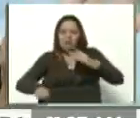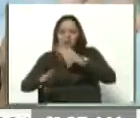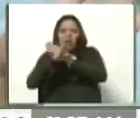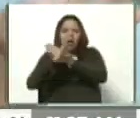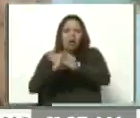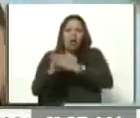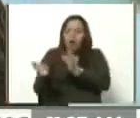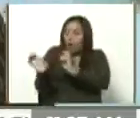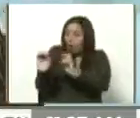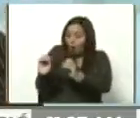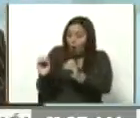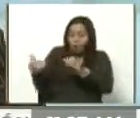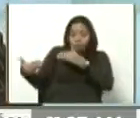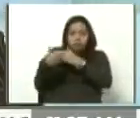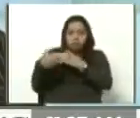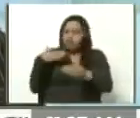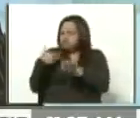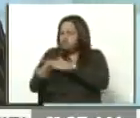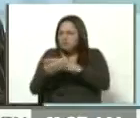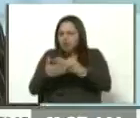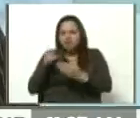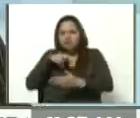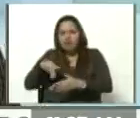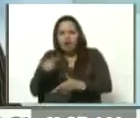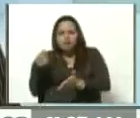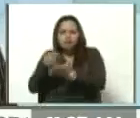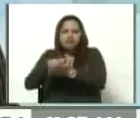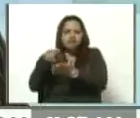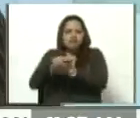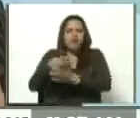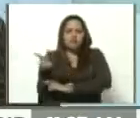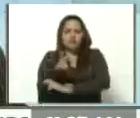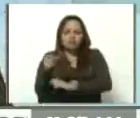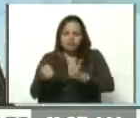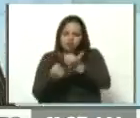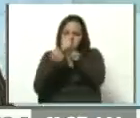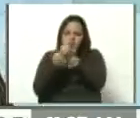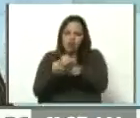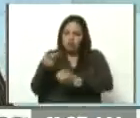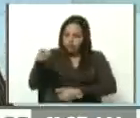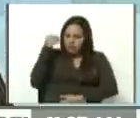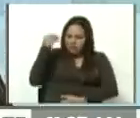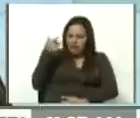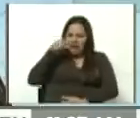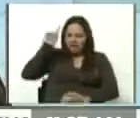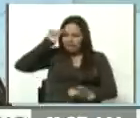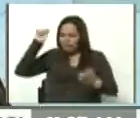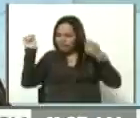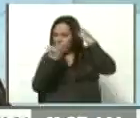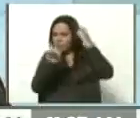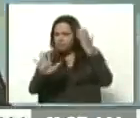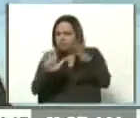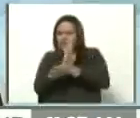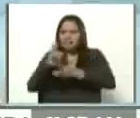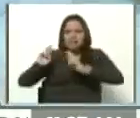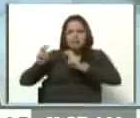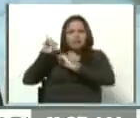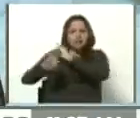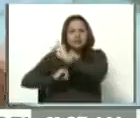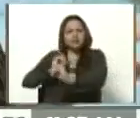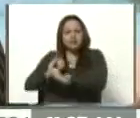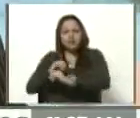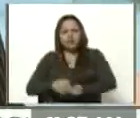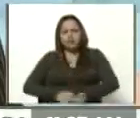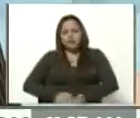aunque nos amenacen, igualito vamos a invertir en Venezuela. ¿Qué cree usted que se deba a ese cambio de chi que se está teniendo en materia internacional? Y ahora hemos